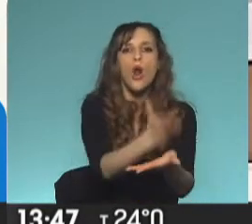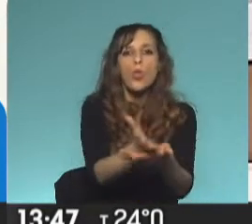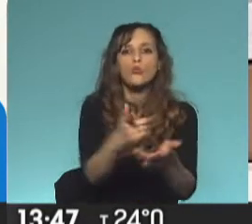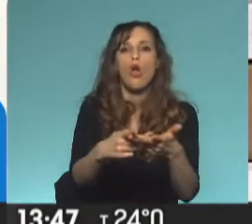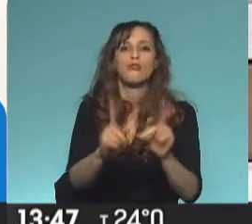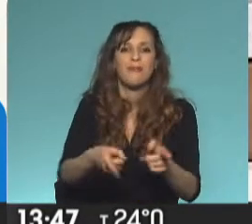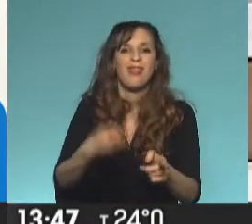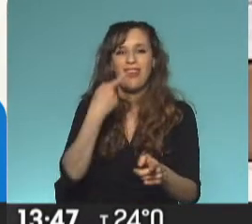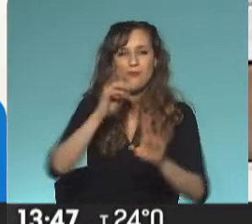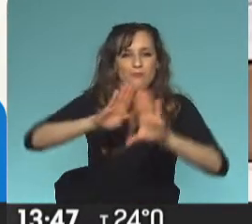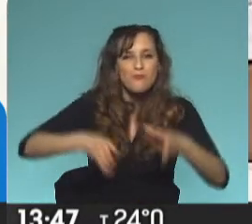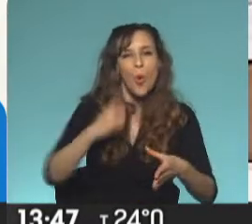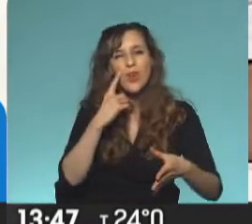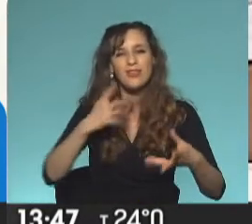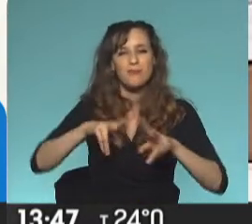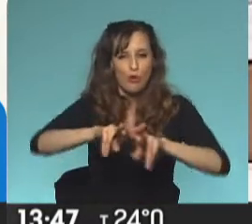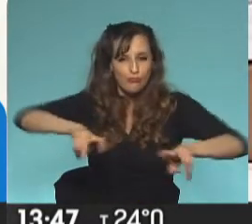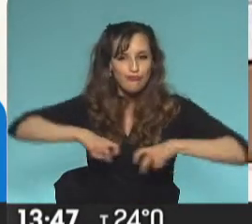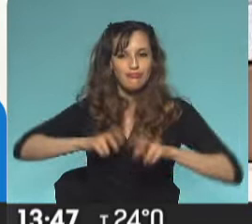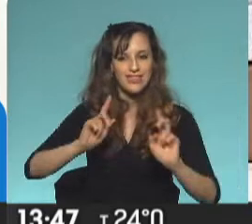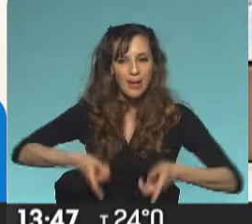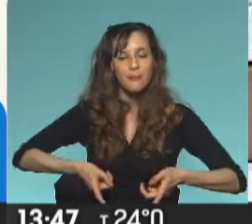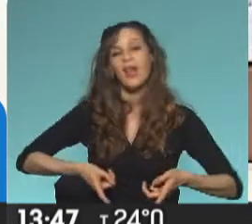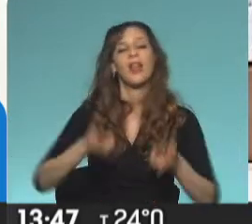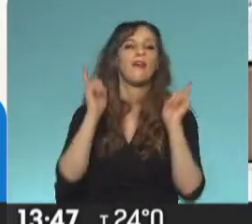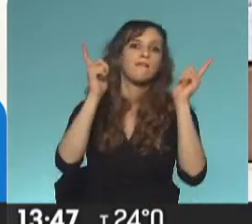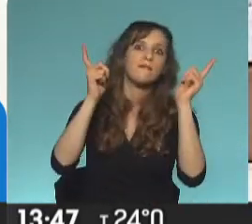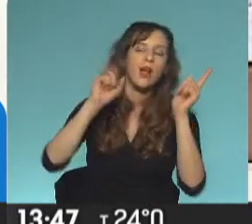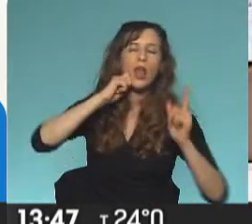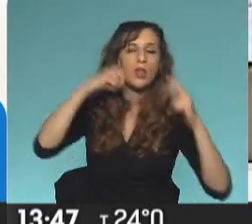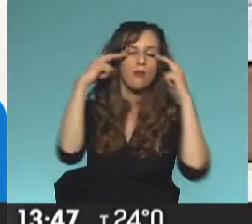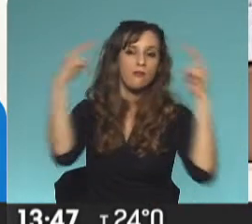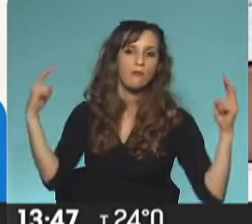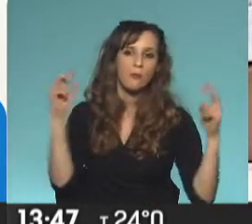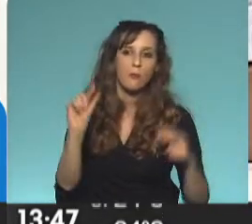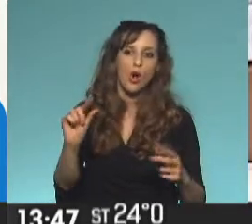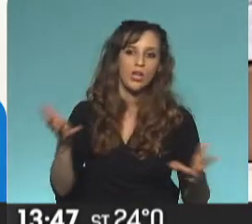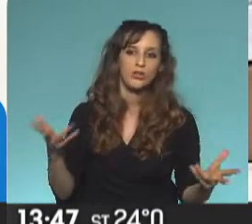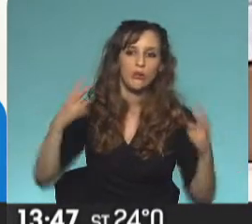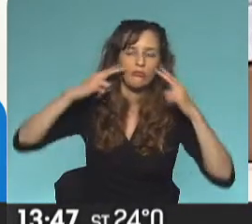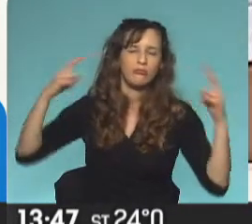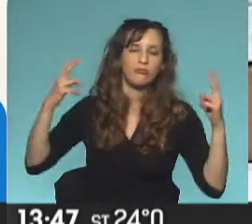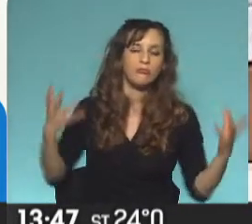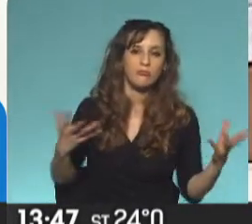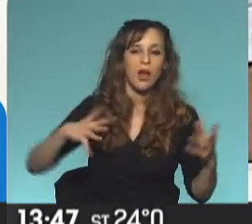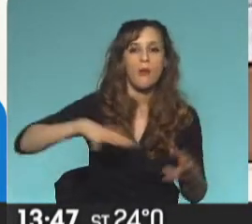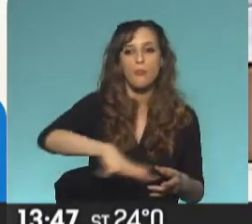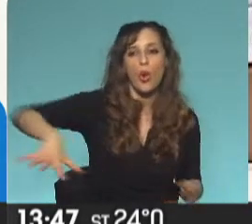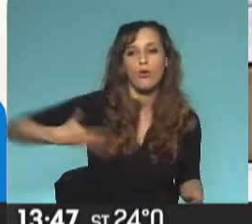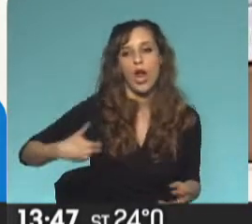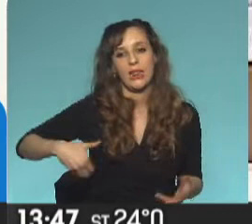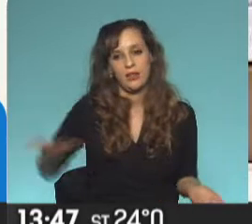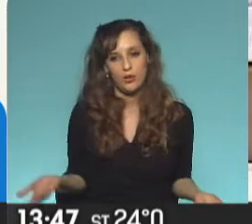municipios para la provincia y porque también esparcimiento y disfrutar de nuestros atractivos para todo el pueblo argentino